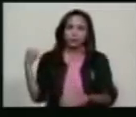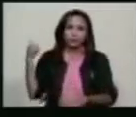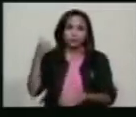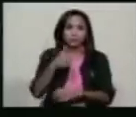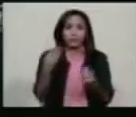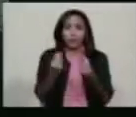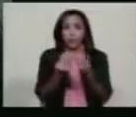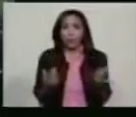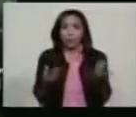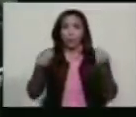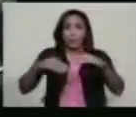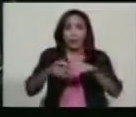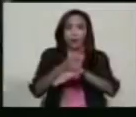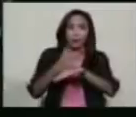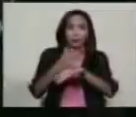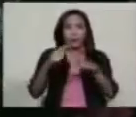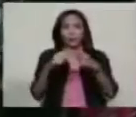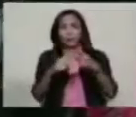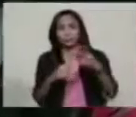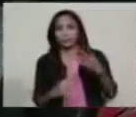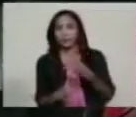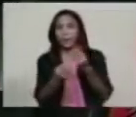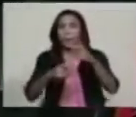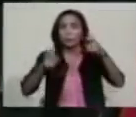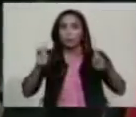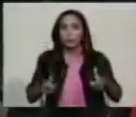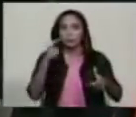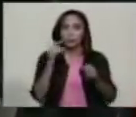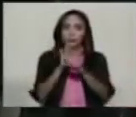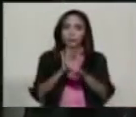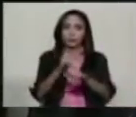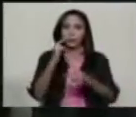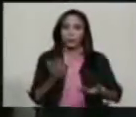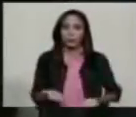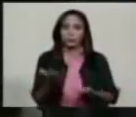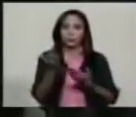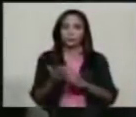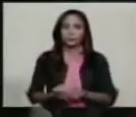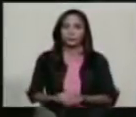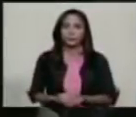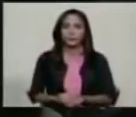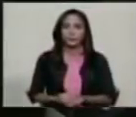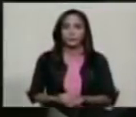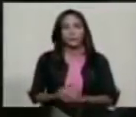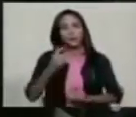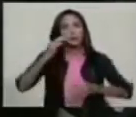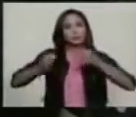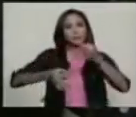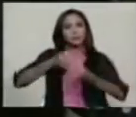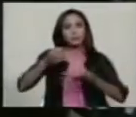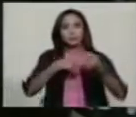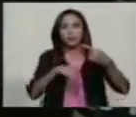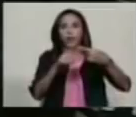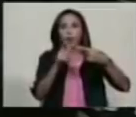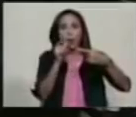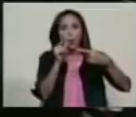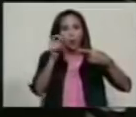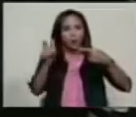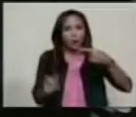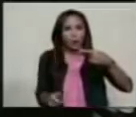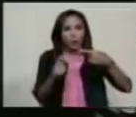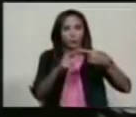el Ejecutivo Nacional. Un evento simbólico para el Estado. Del ciudadano Fernando